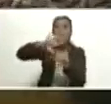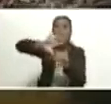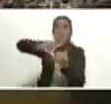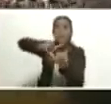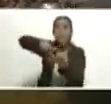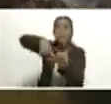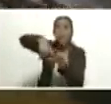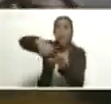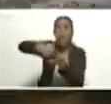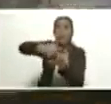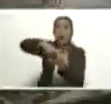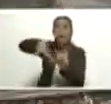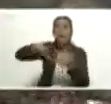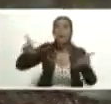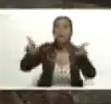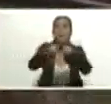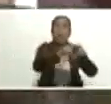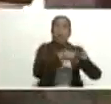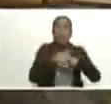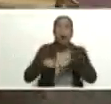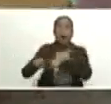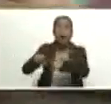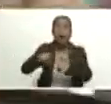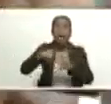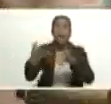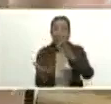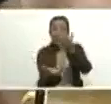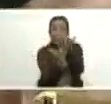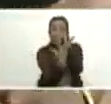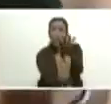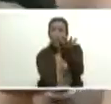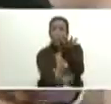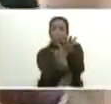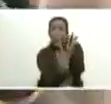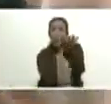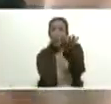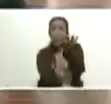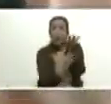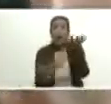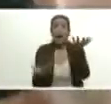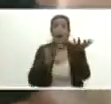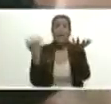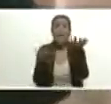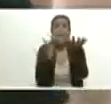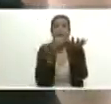agitando el café de forma uniforme y una turbina succiona el aire caliente para que el